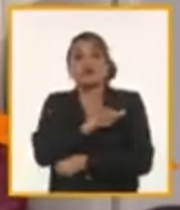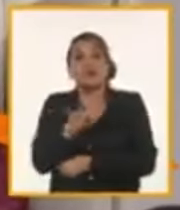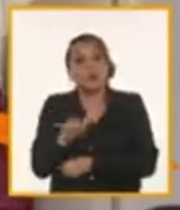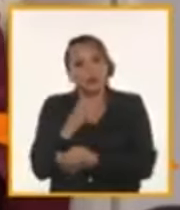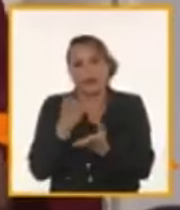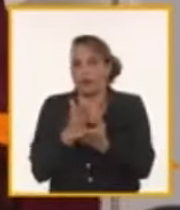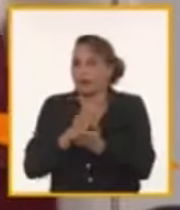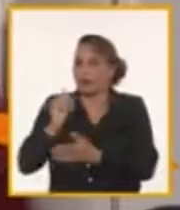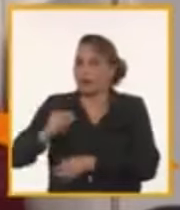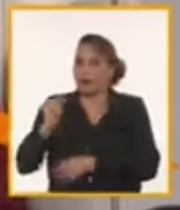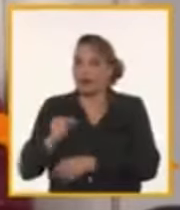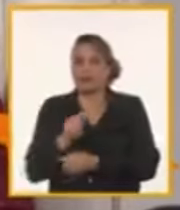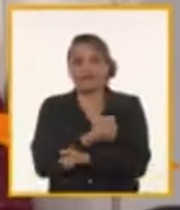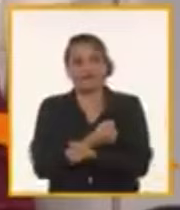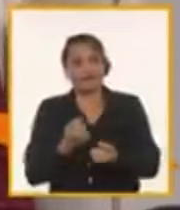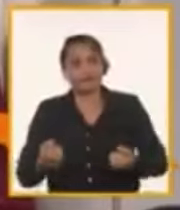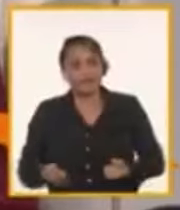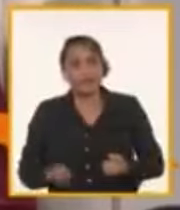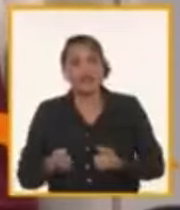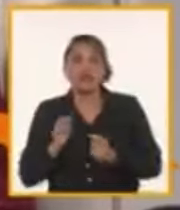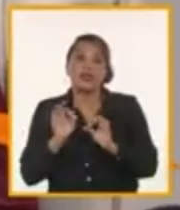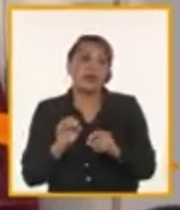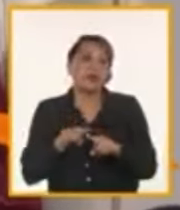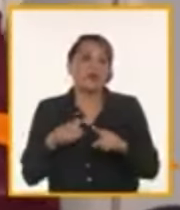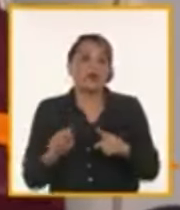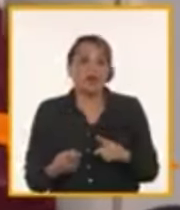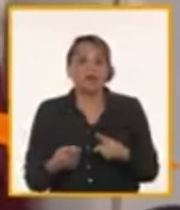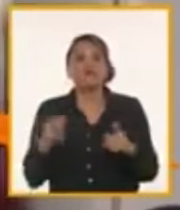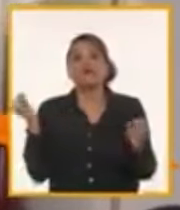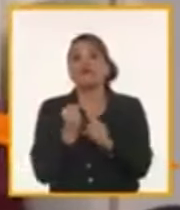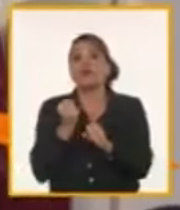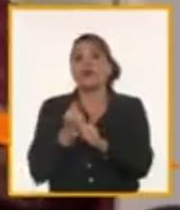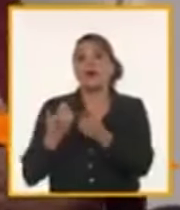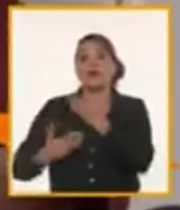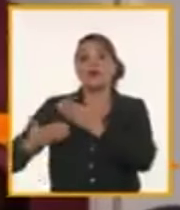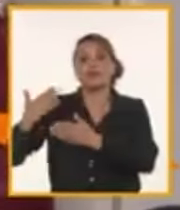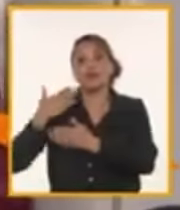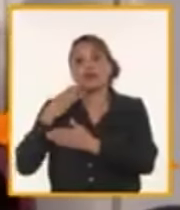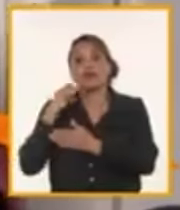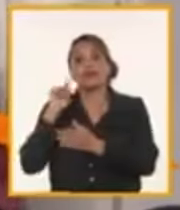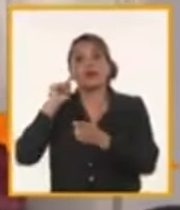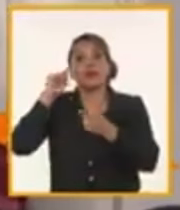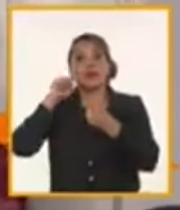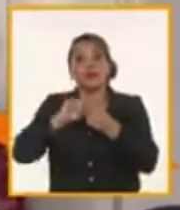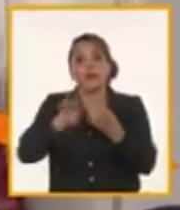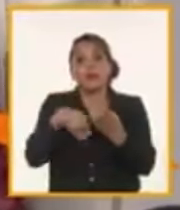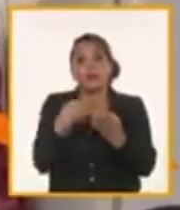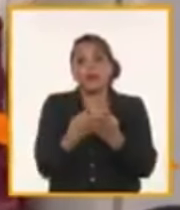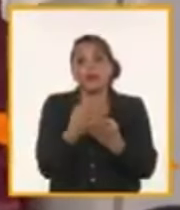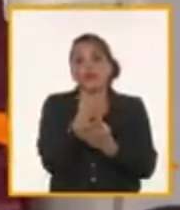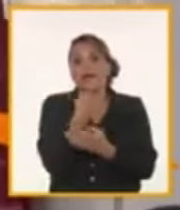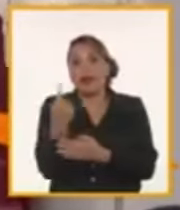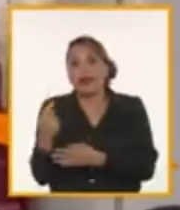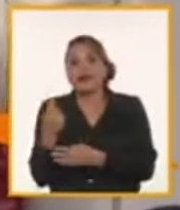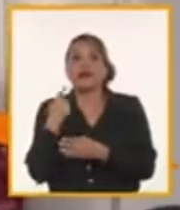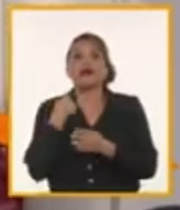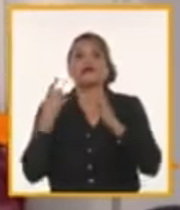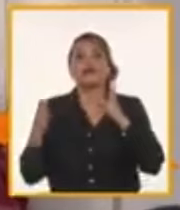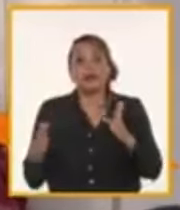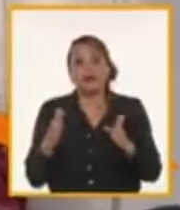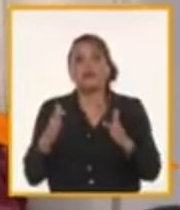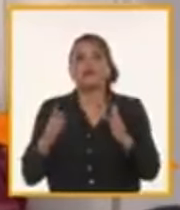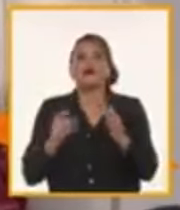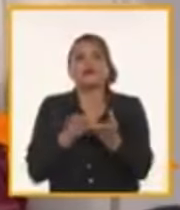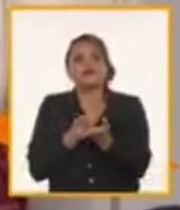nuestros estudiantes porque bueno había que hacer todo un trabajo para poder lograr los objetivos propuestos en cada año académico para poder